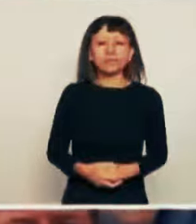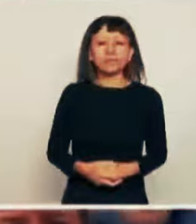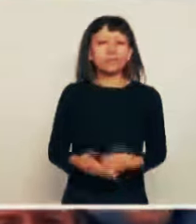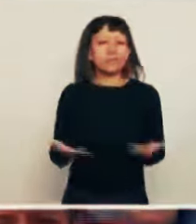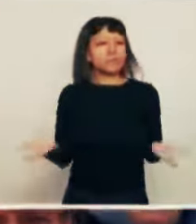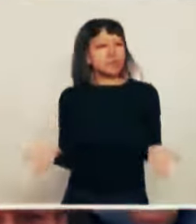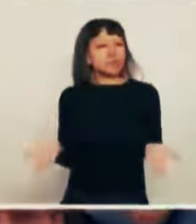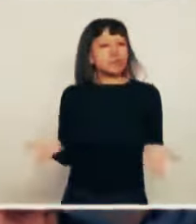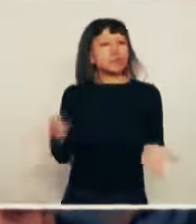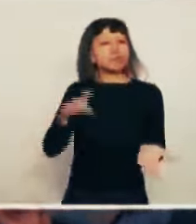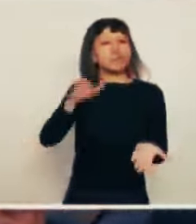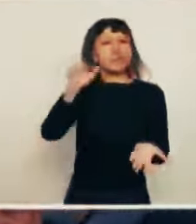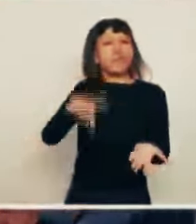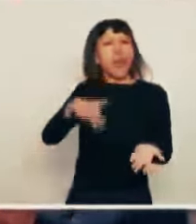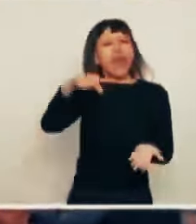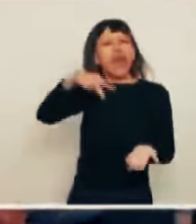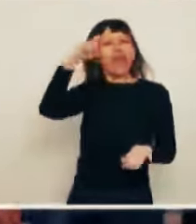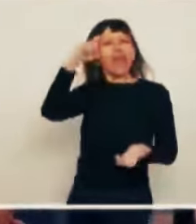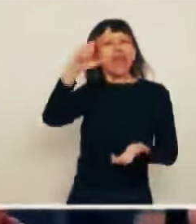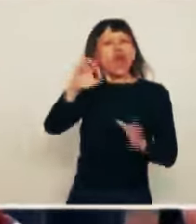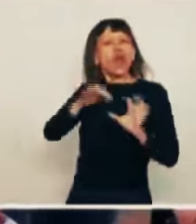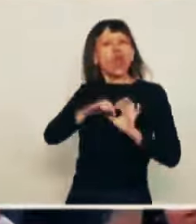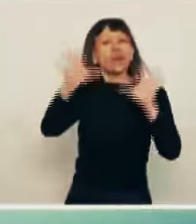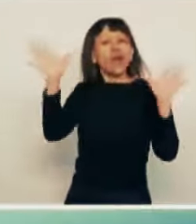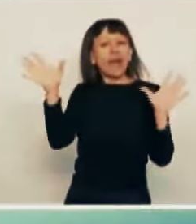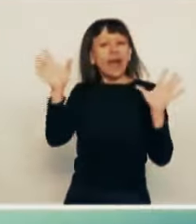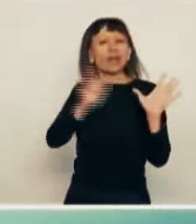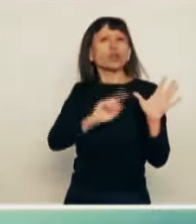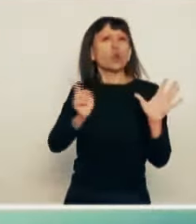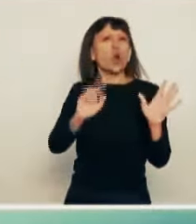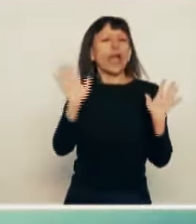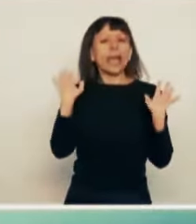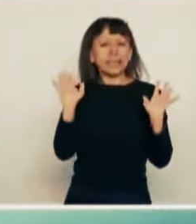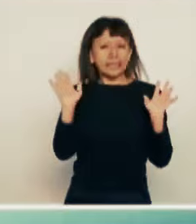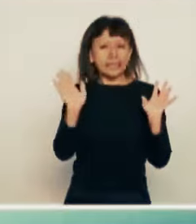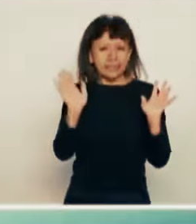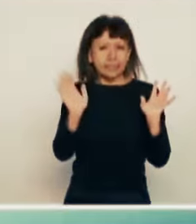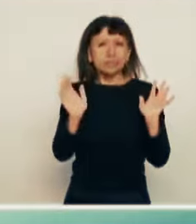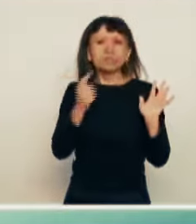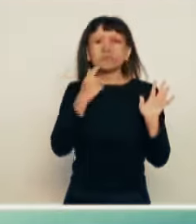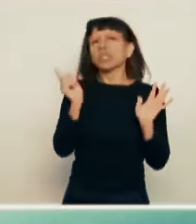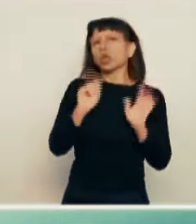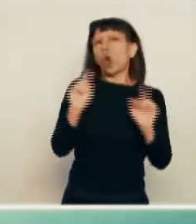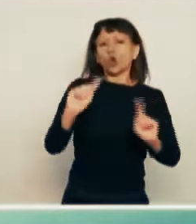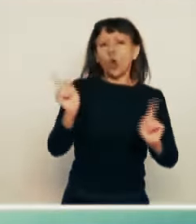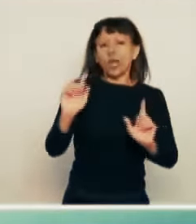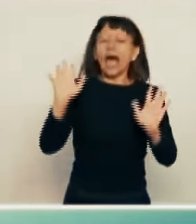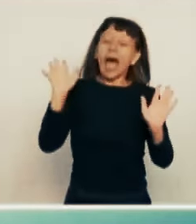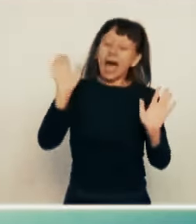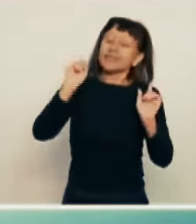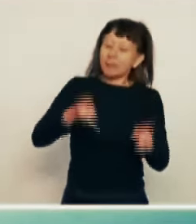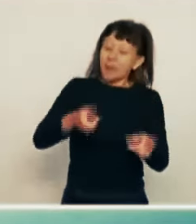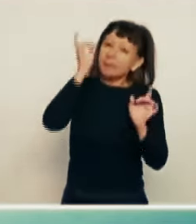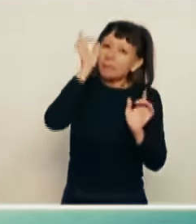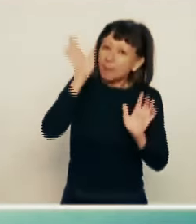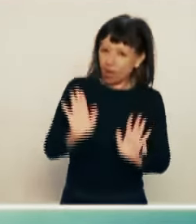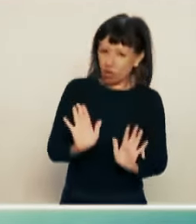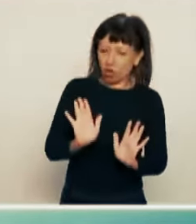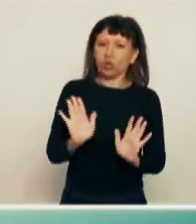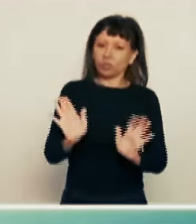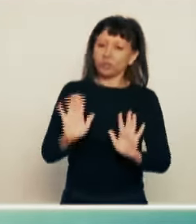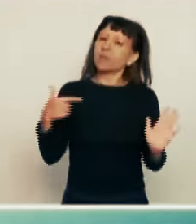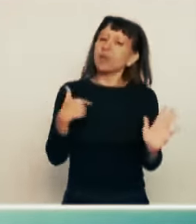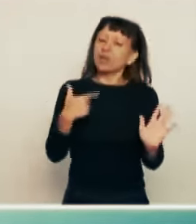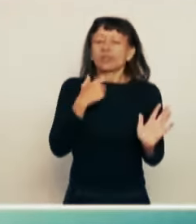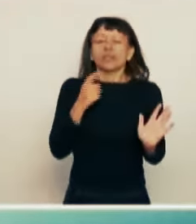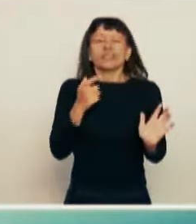un plan neoliberal porque no tiene ninguno de los ingredientes ni ninguno de las condiciones. Ah, y además, perdón, yo no quiero, en esto no quiero